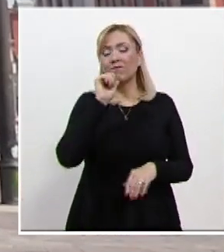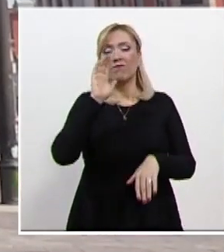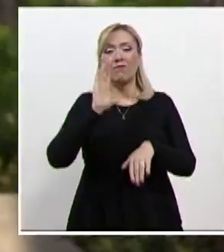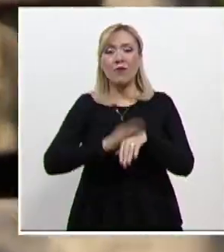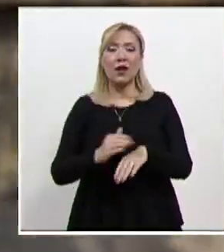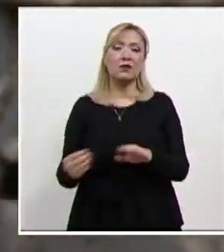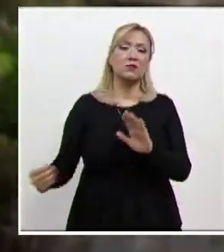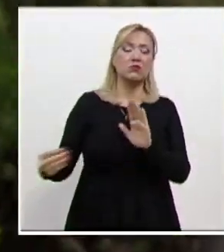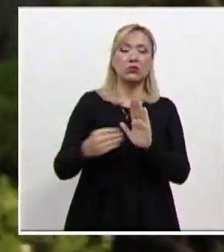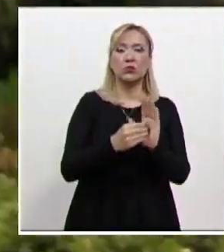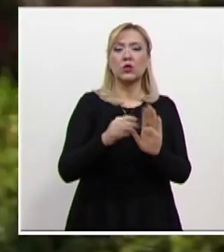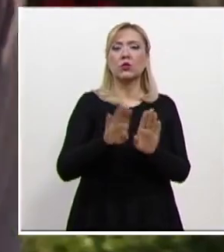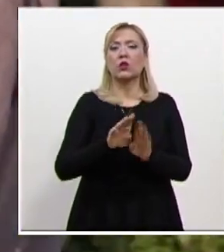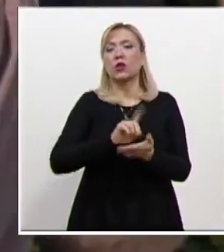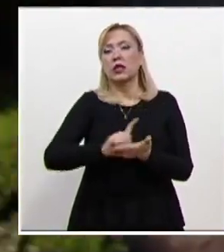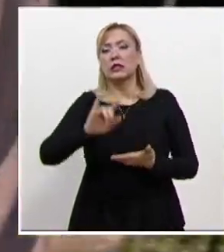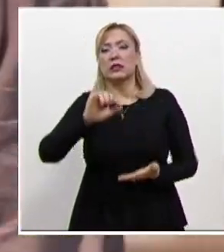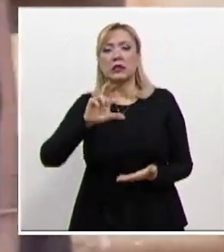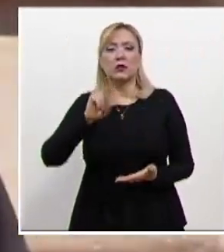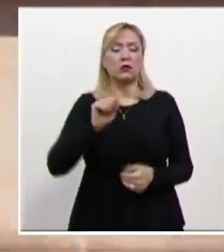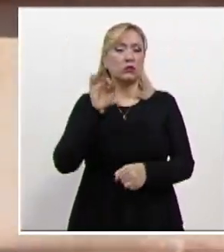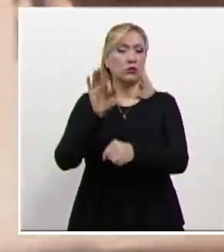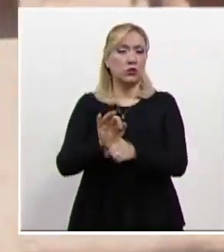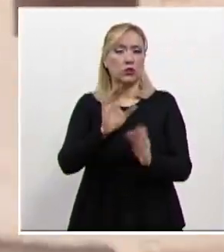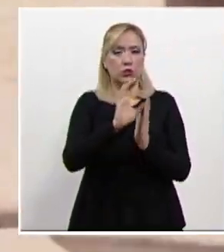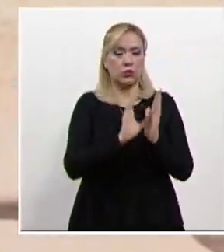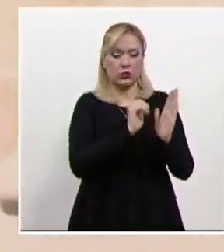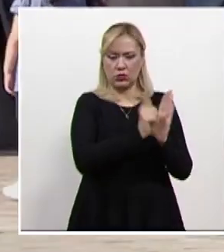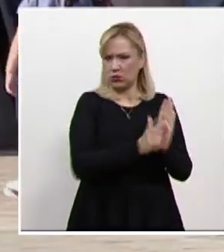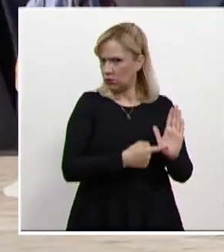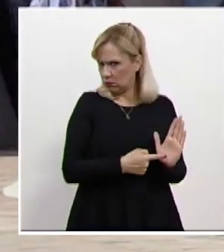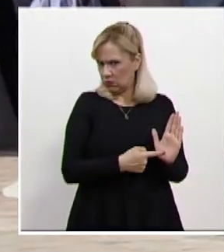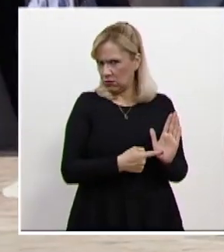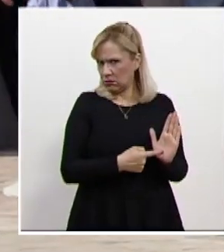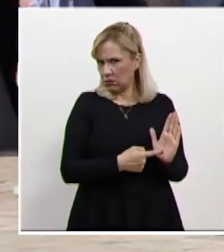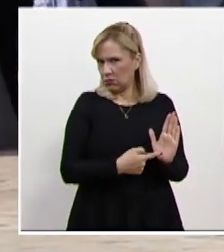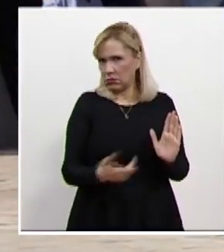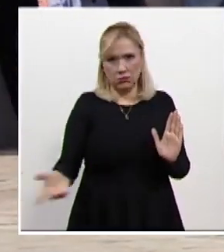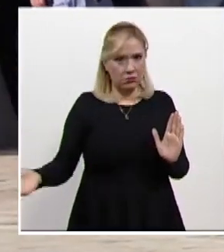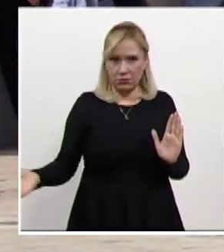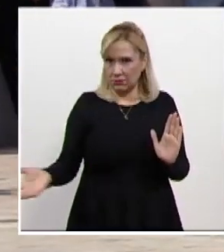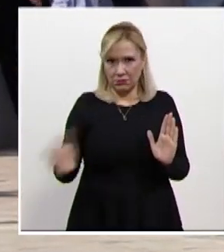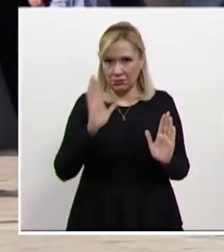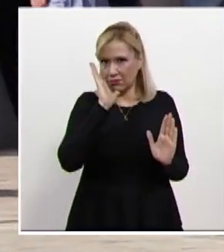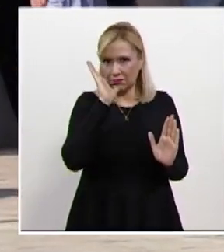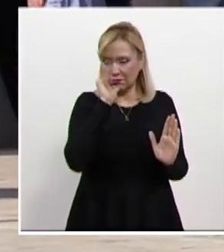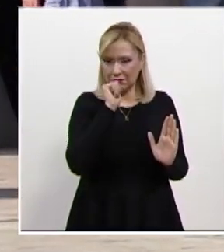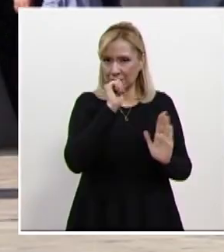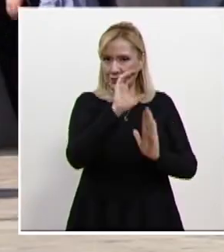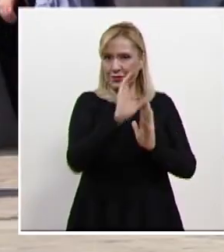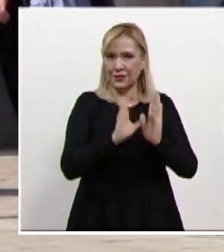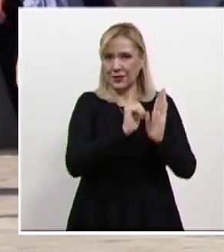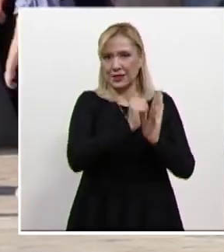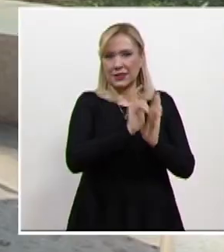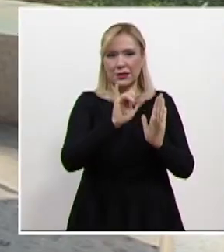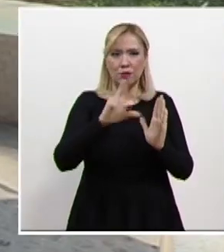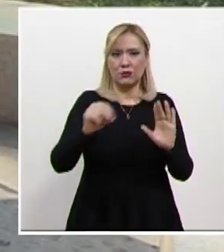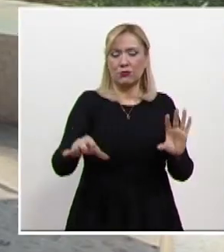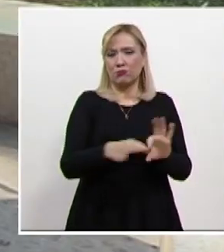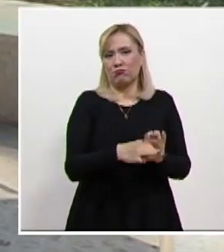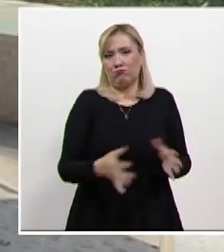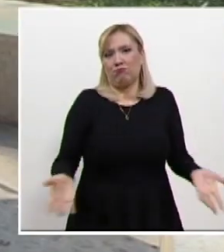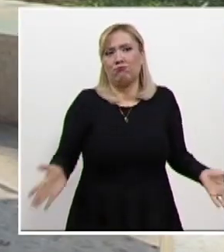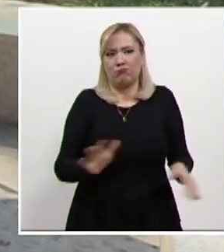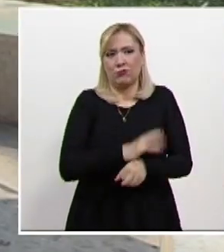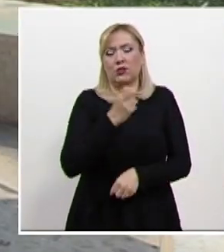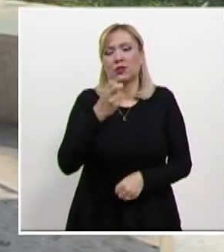catálogo de derechos protegidos por la Constitución Federal ni alterar el parámetro de regularidad constitucional de estos derechos, motivo por el que